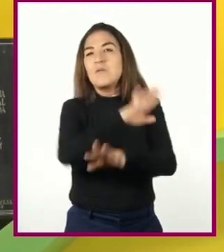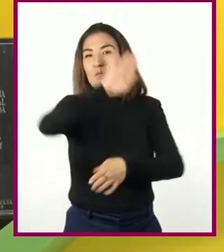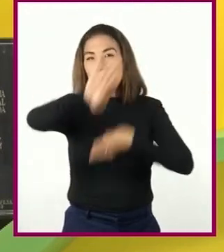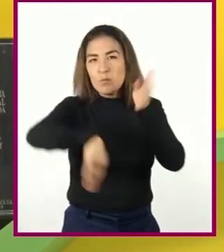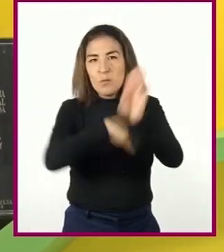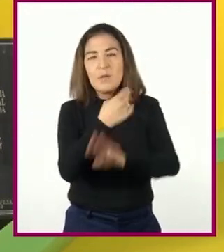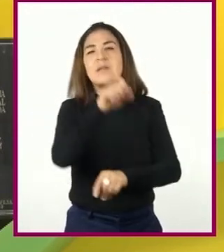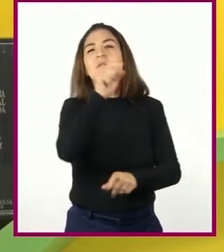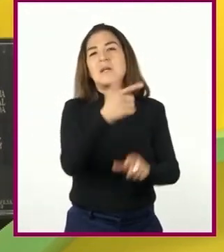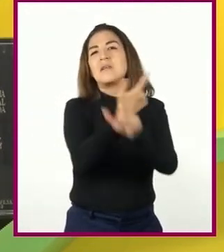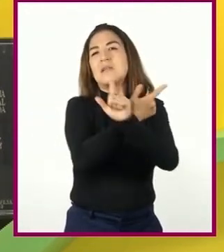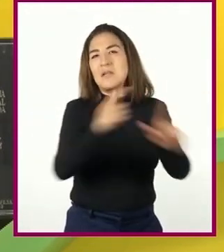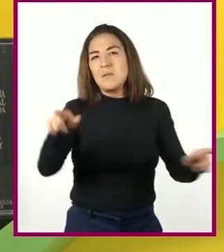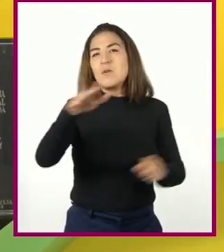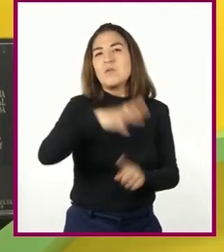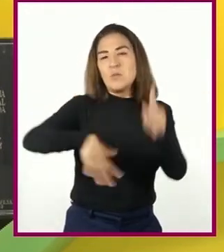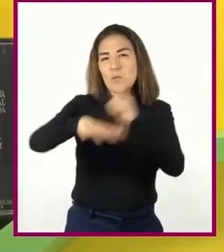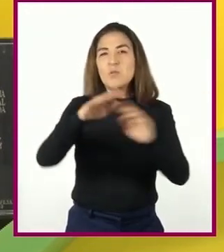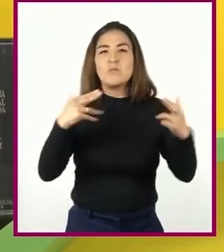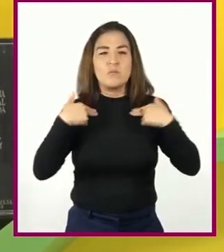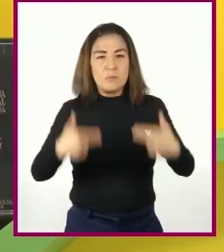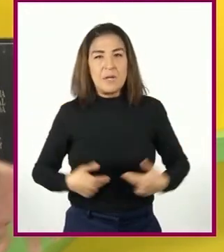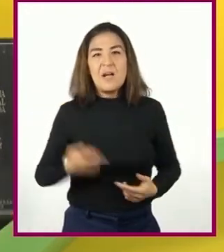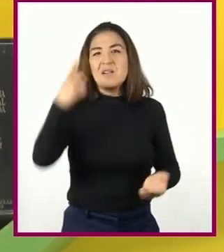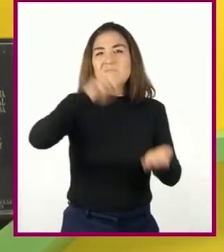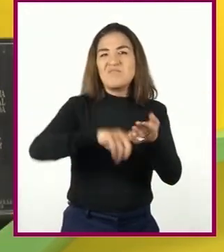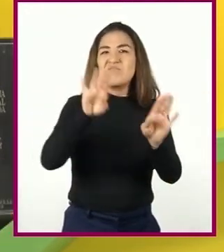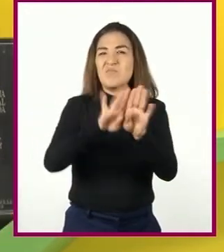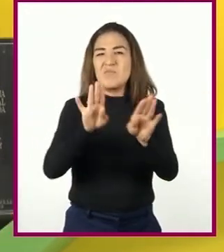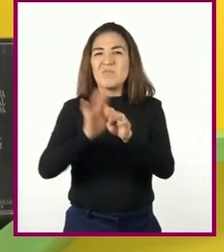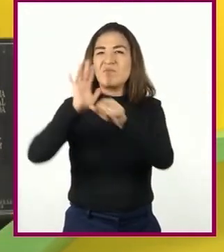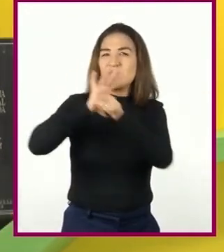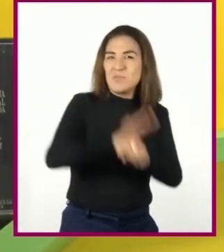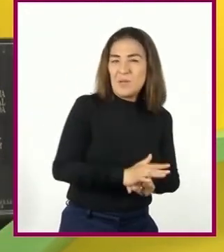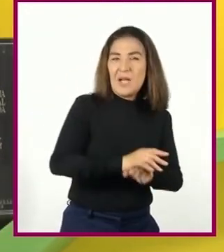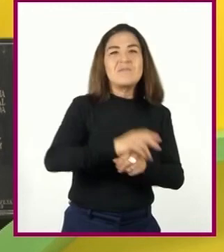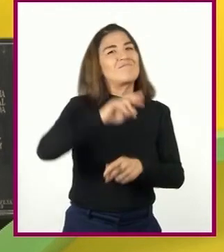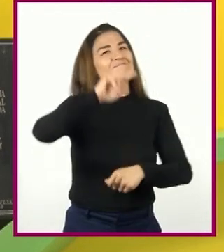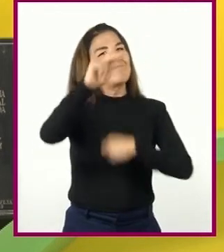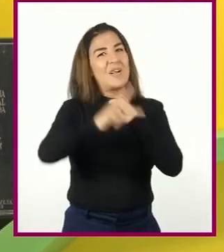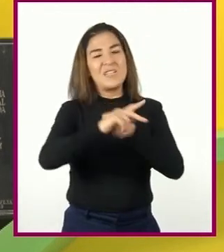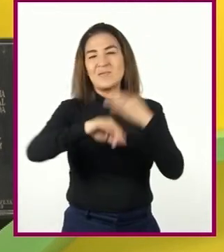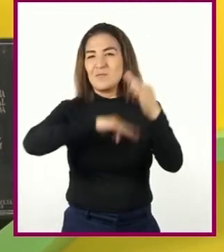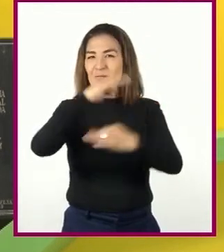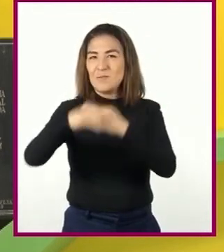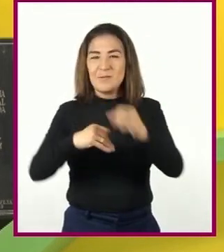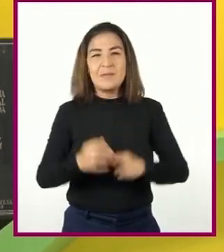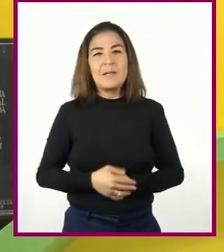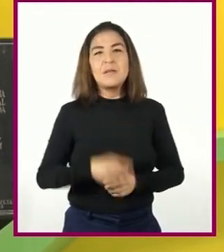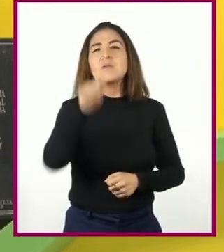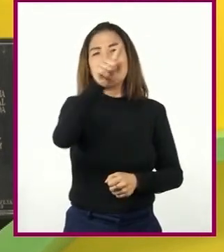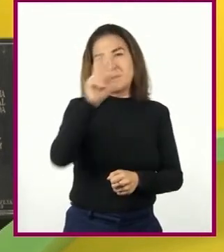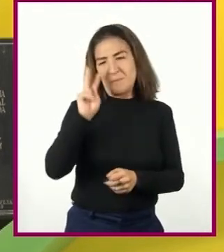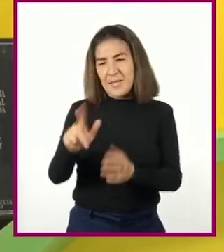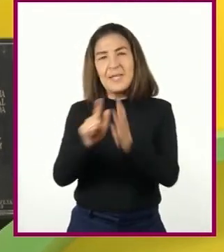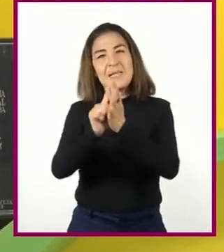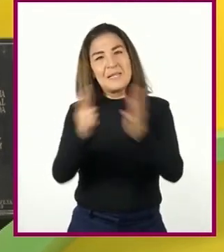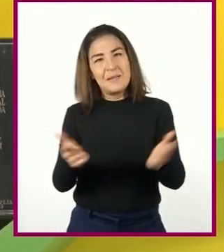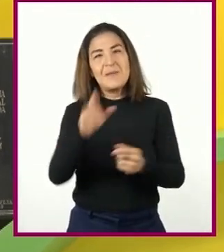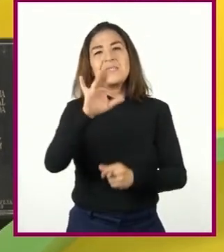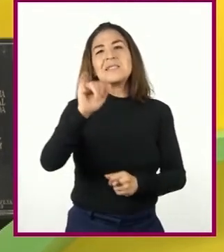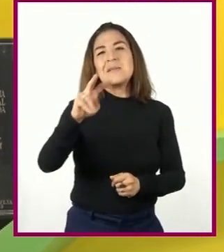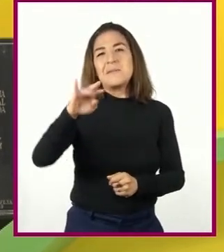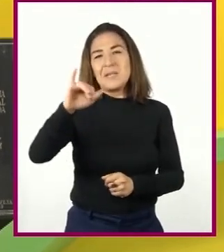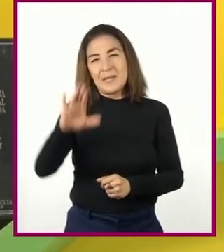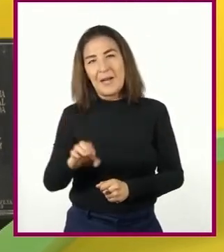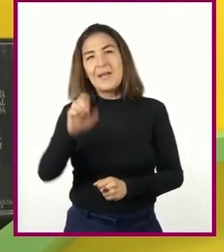y liberar a la humanidad de la opresión en todos los países. Les invito a consultar su libro de texto de Formación Cívica